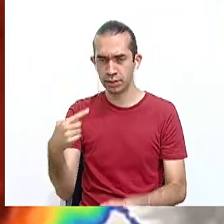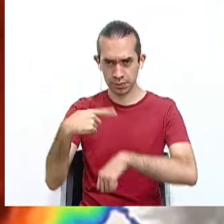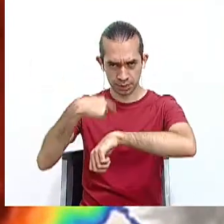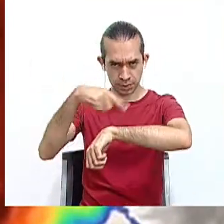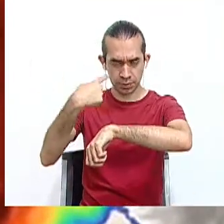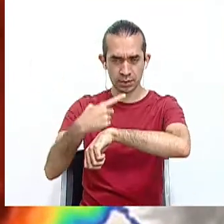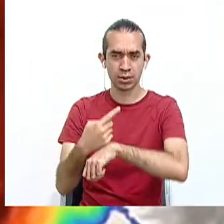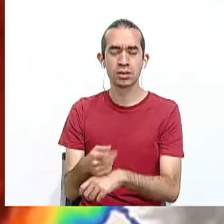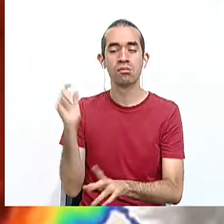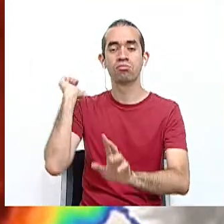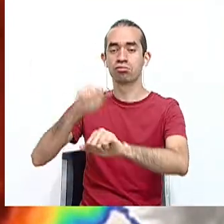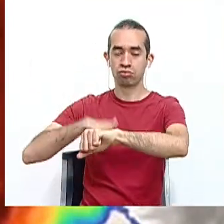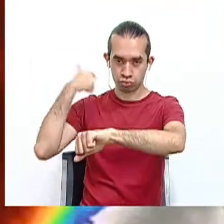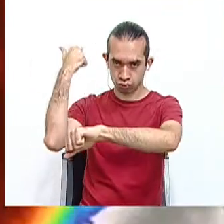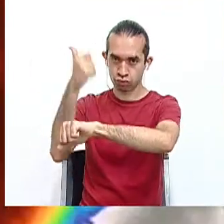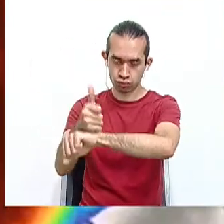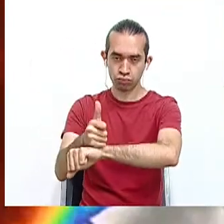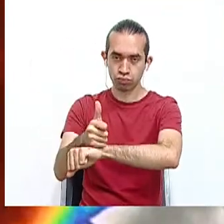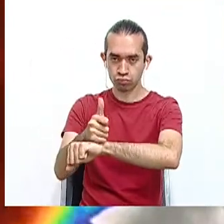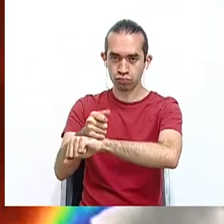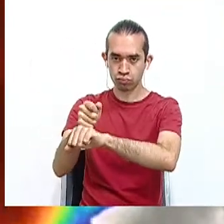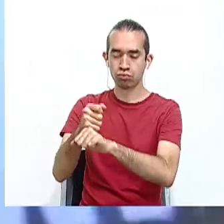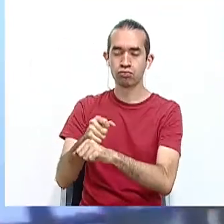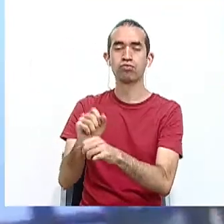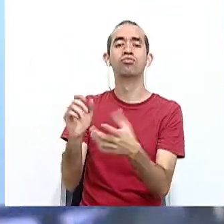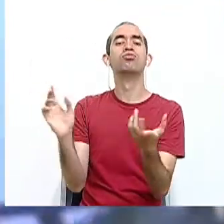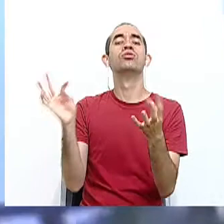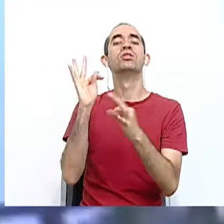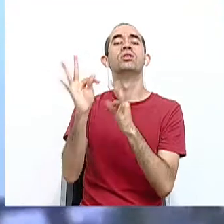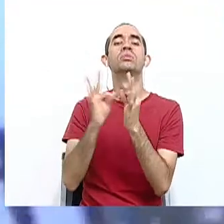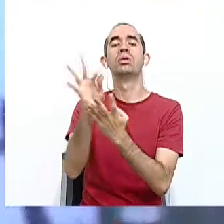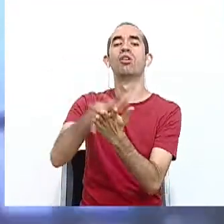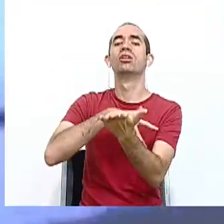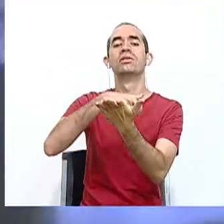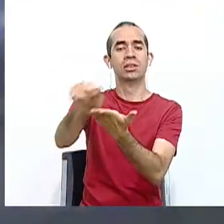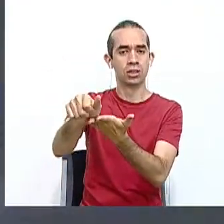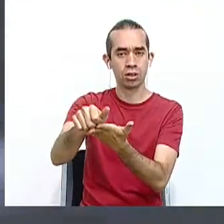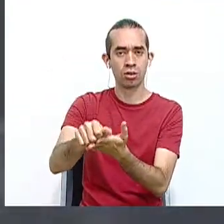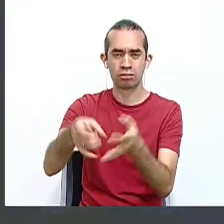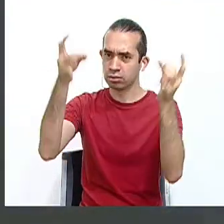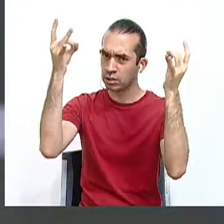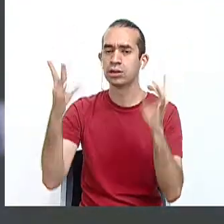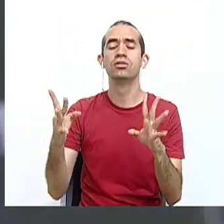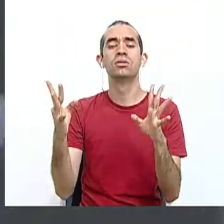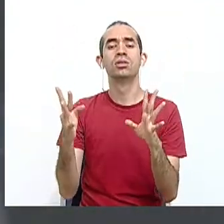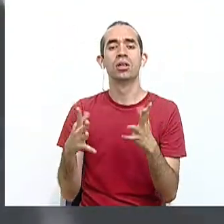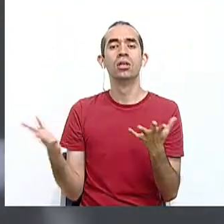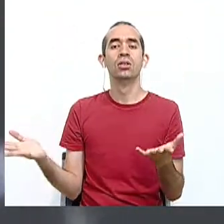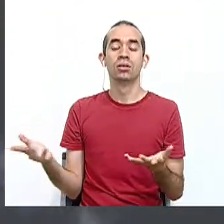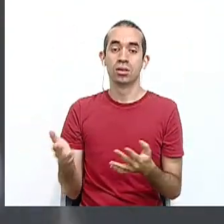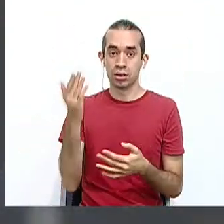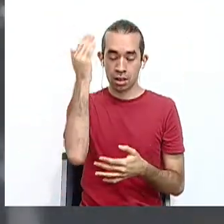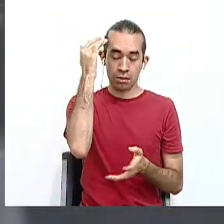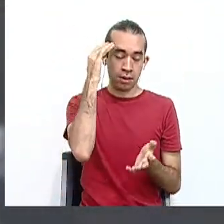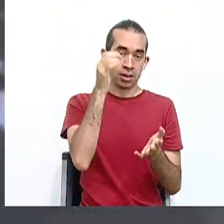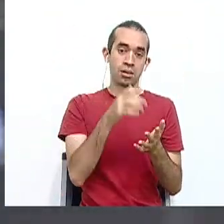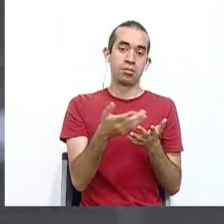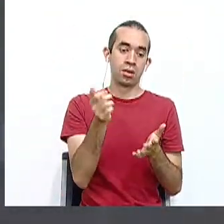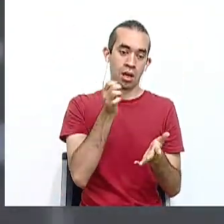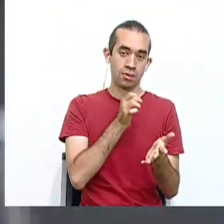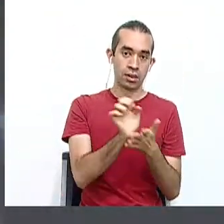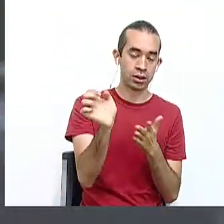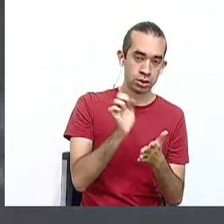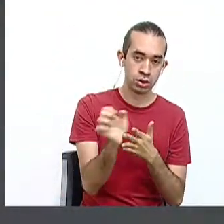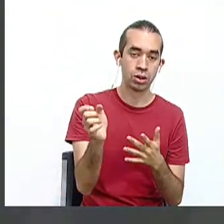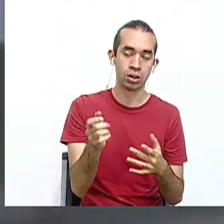efectivamente le han hecho una calificación como devastador y catastrófico, así que esas son las previsiones que